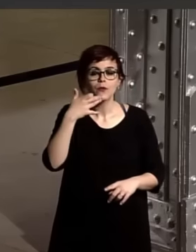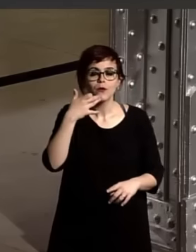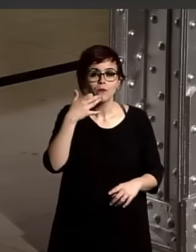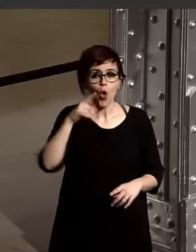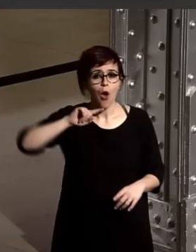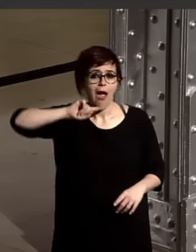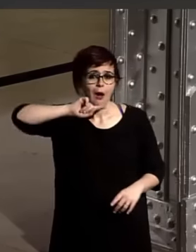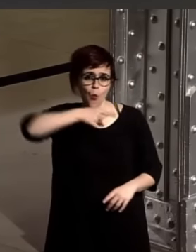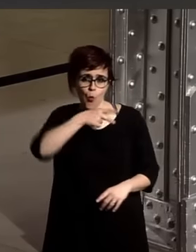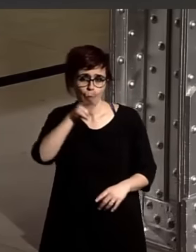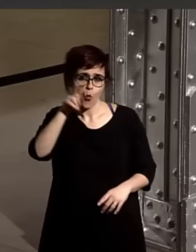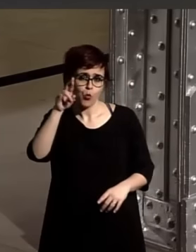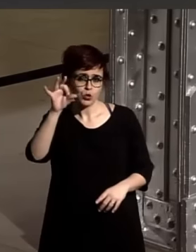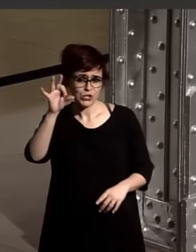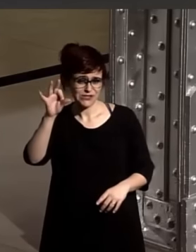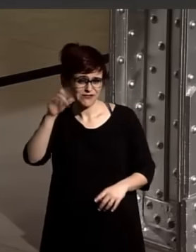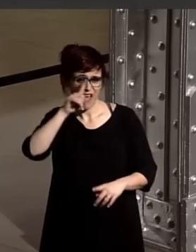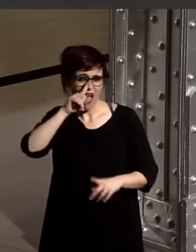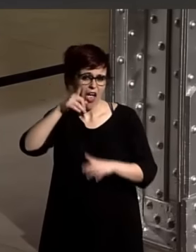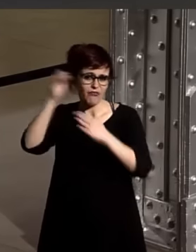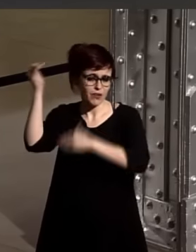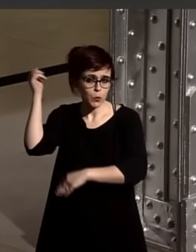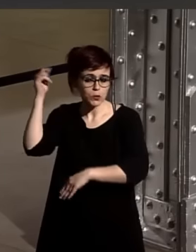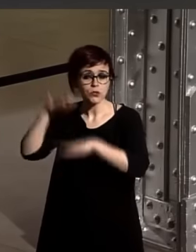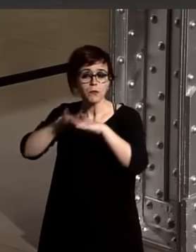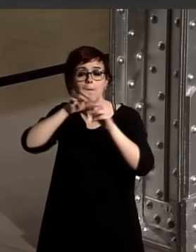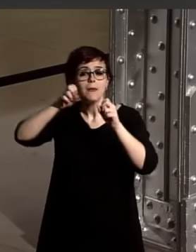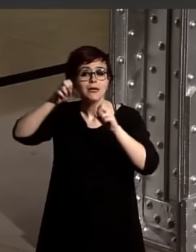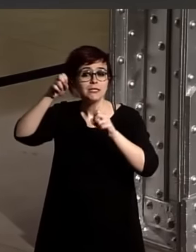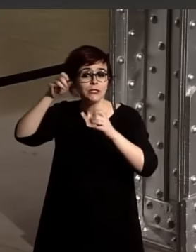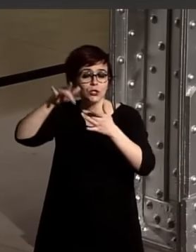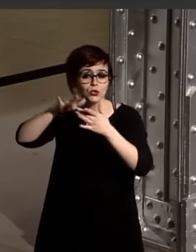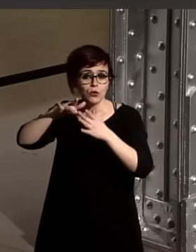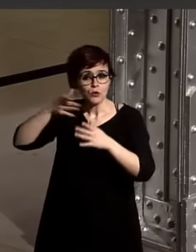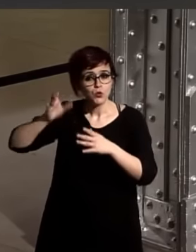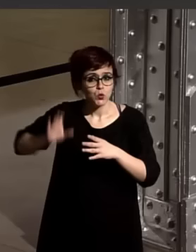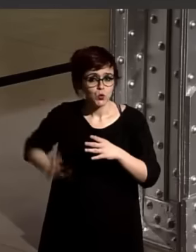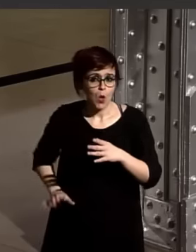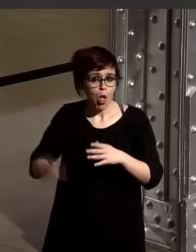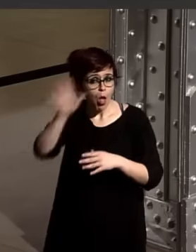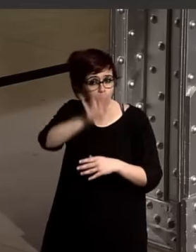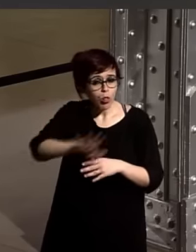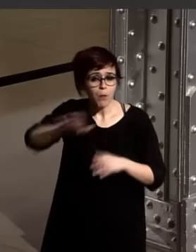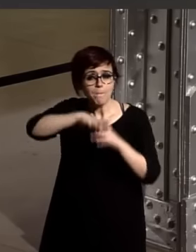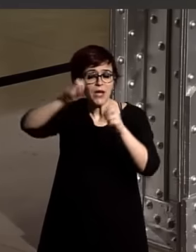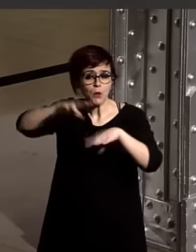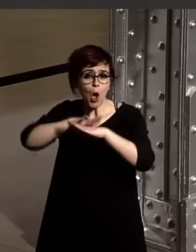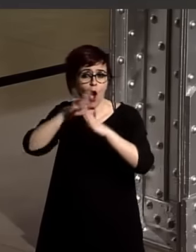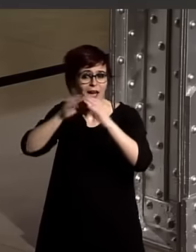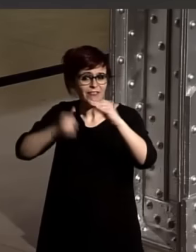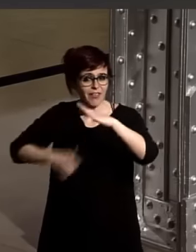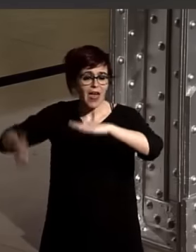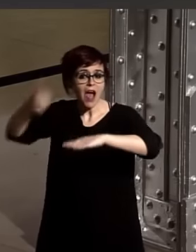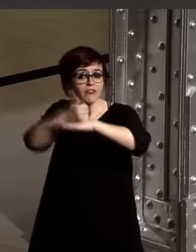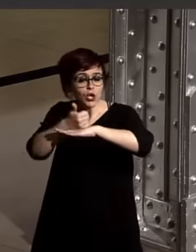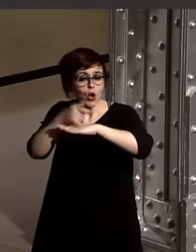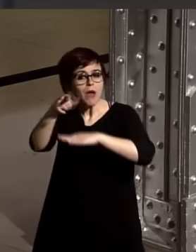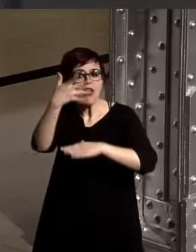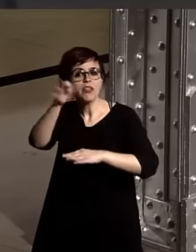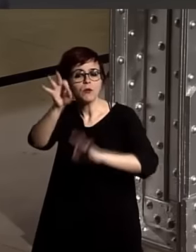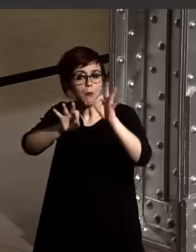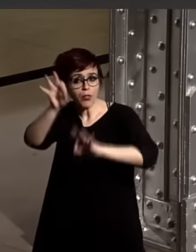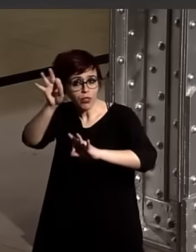Unión soviética donde peor está pagada peor pagado está dentro de nuestro entorno digamos catedrático hay un 50%